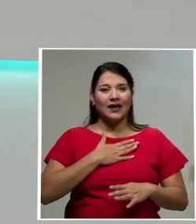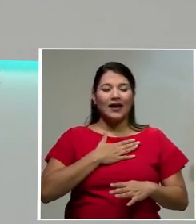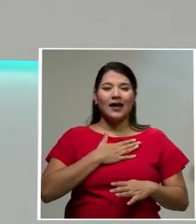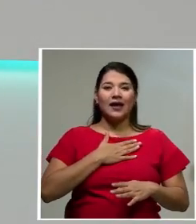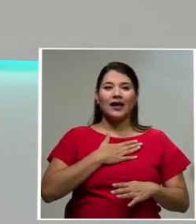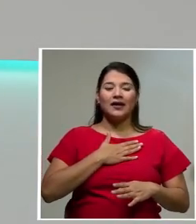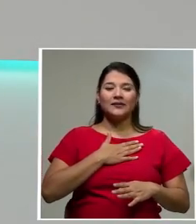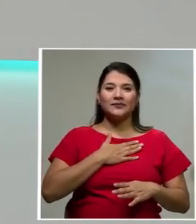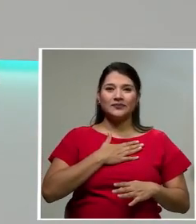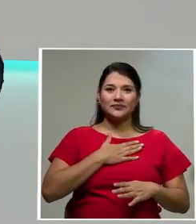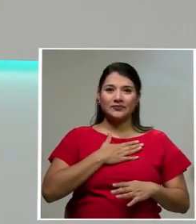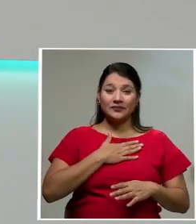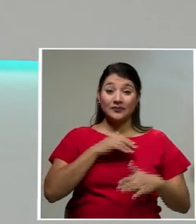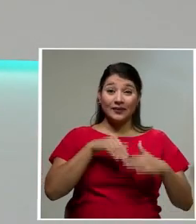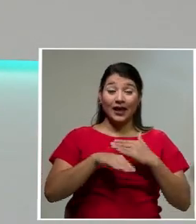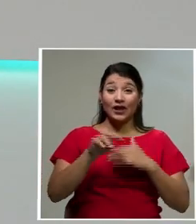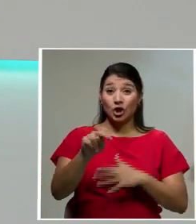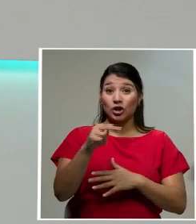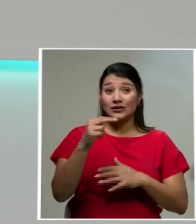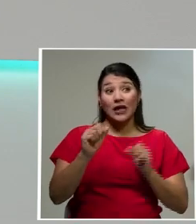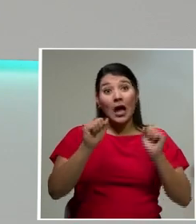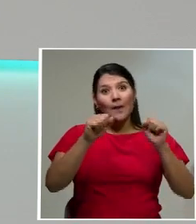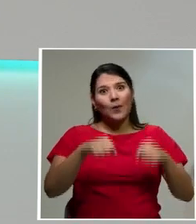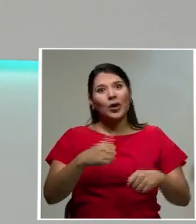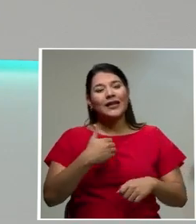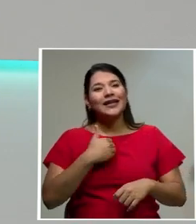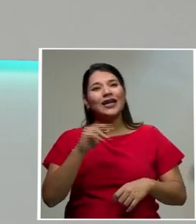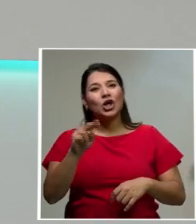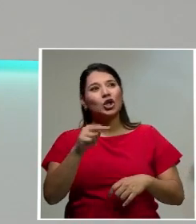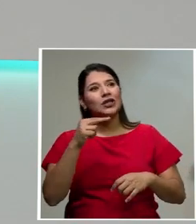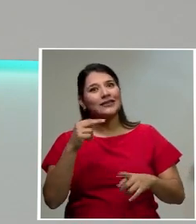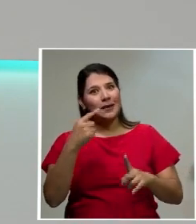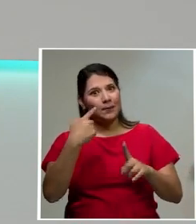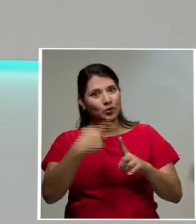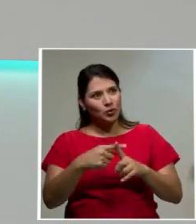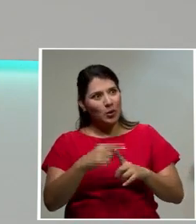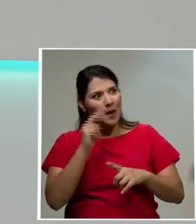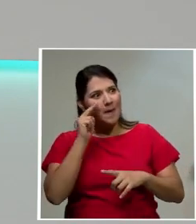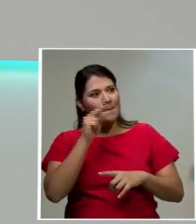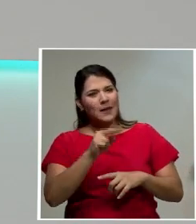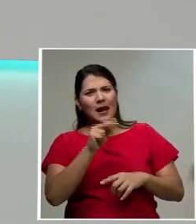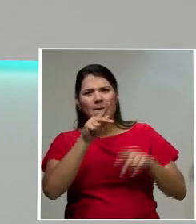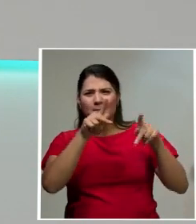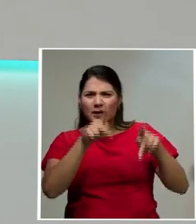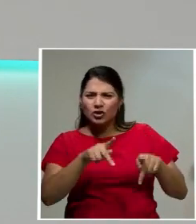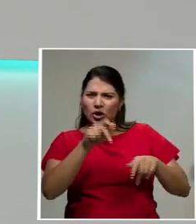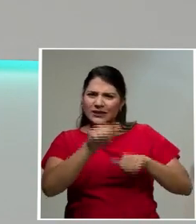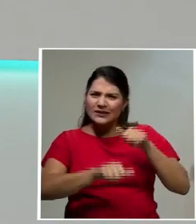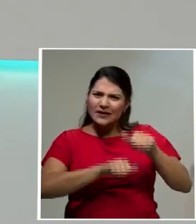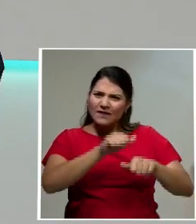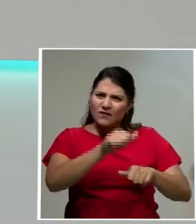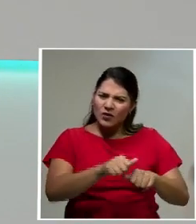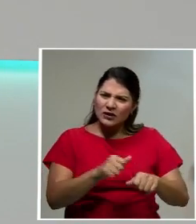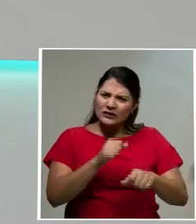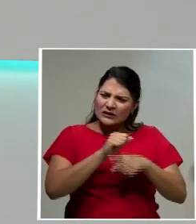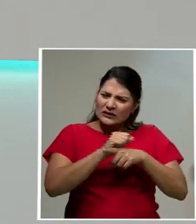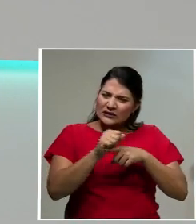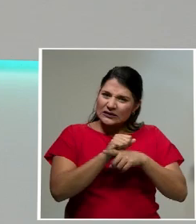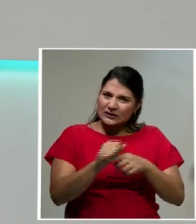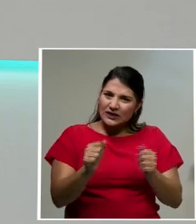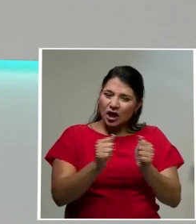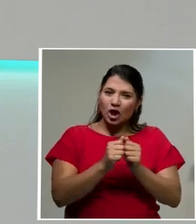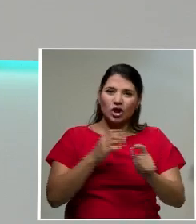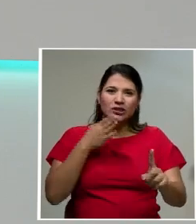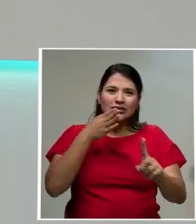informativa, tener noticias edificantes de gente que se esfuerza, de gente que lo hace con lealtad, de gente que